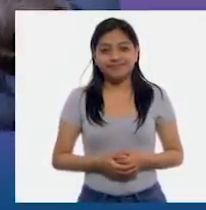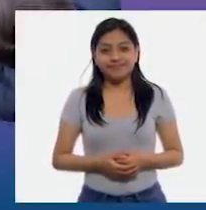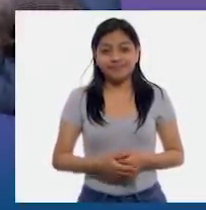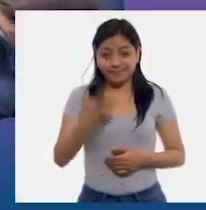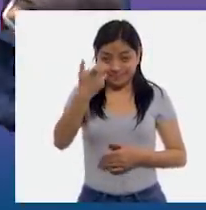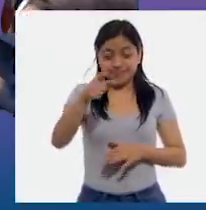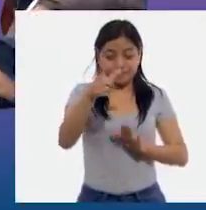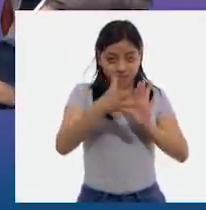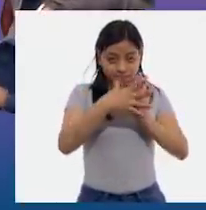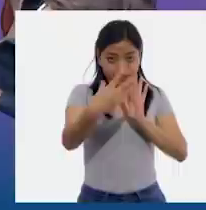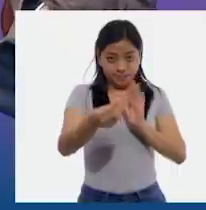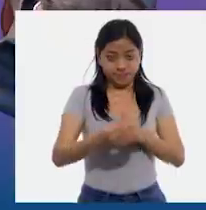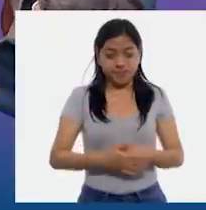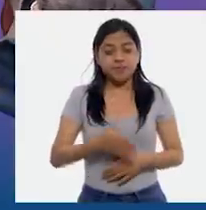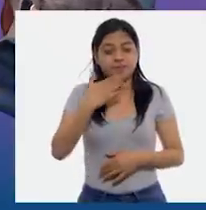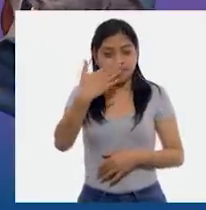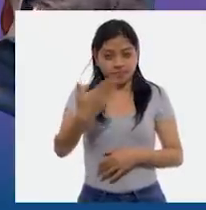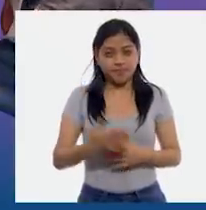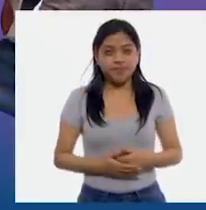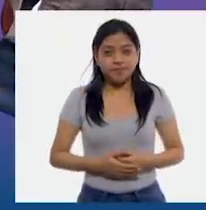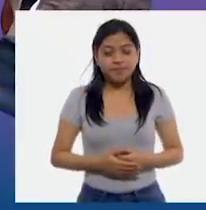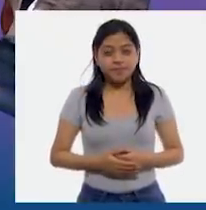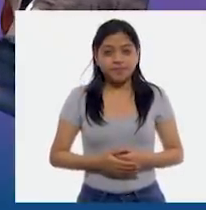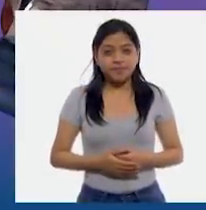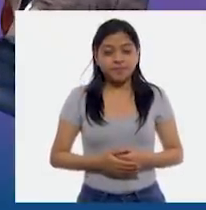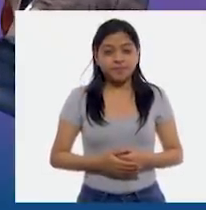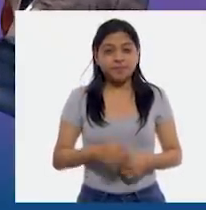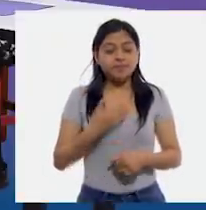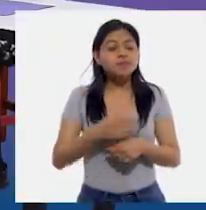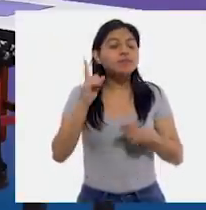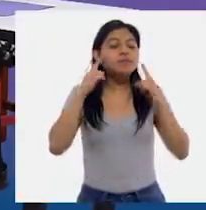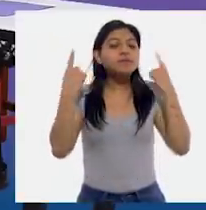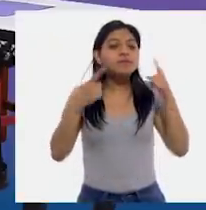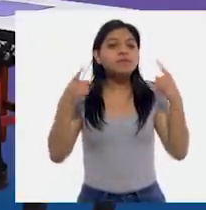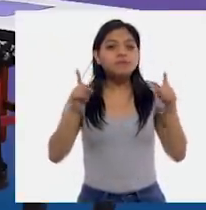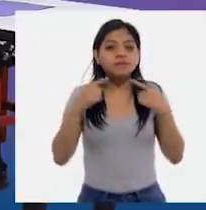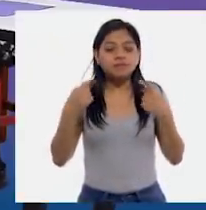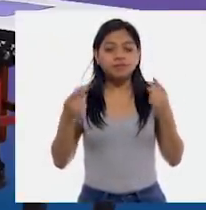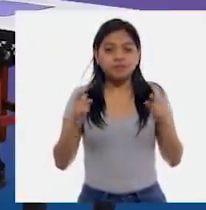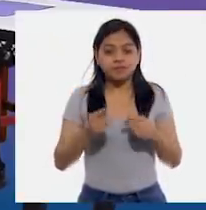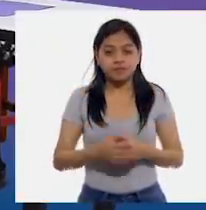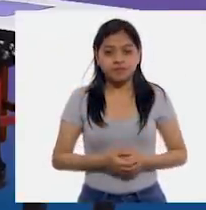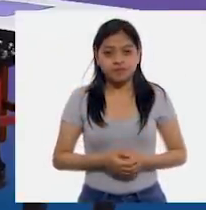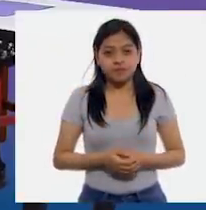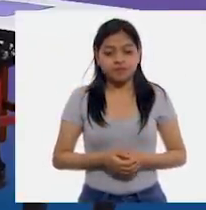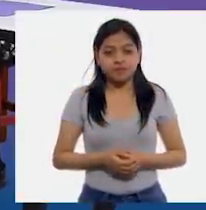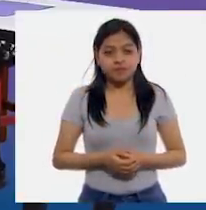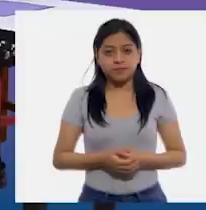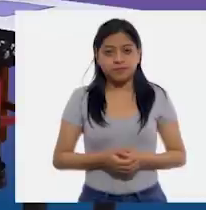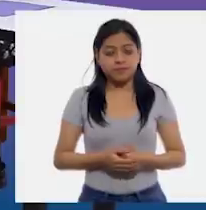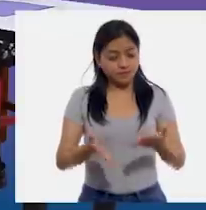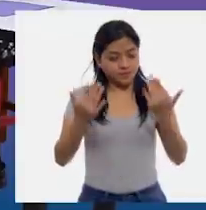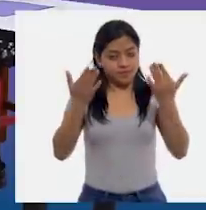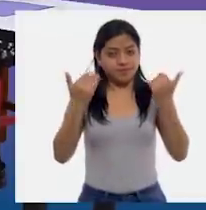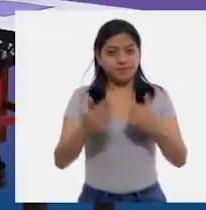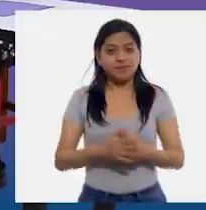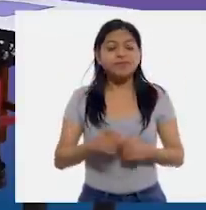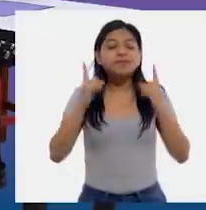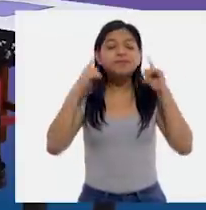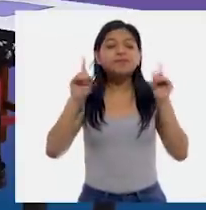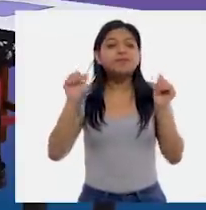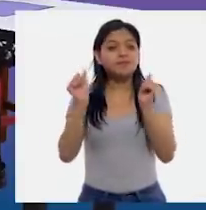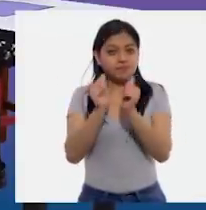¿Eso? Súper bien. Ahora vamos a escuchar un poco de música y vamos a ir al ritmo, ¿ok? Venga, intentemos. Muy bien.